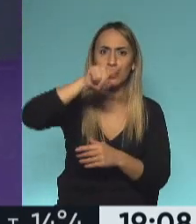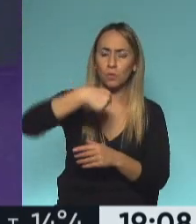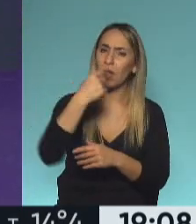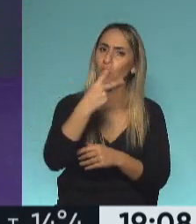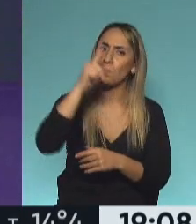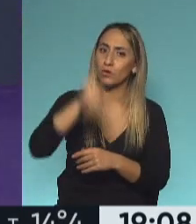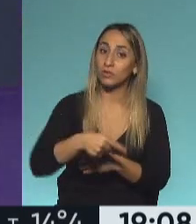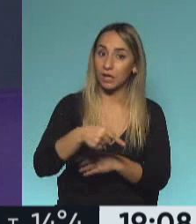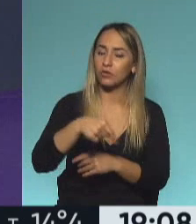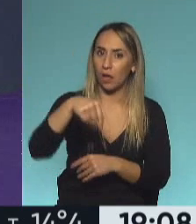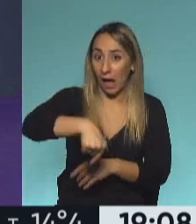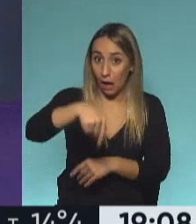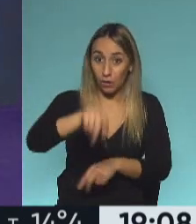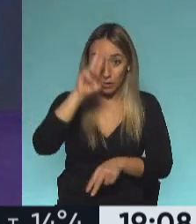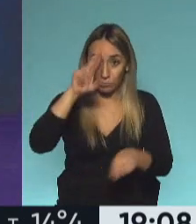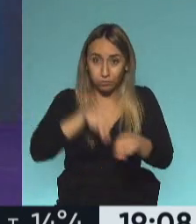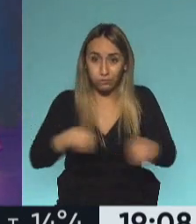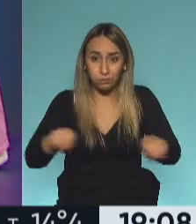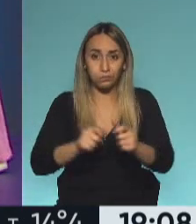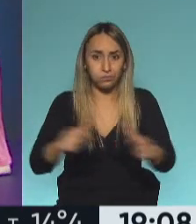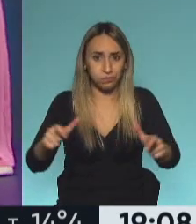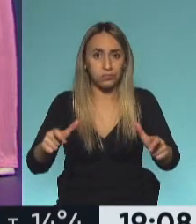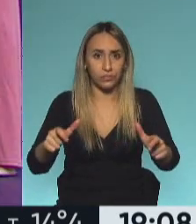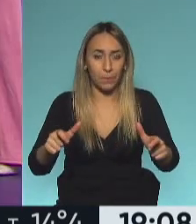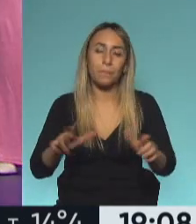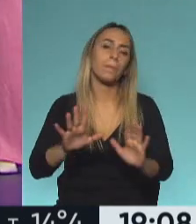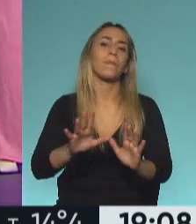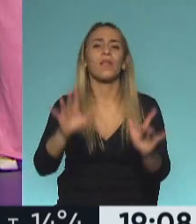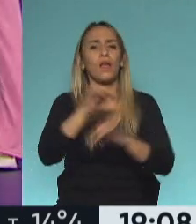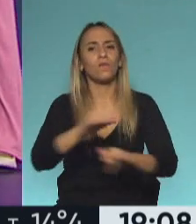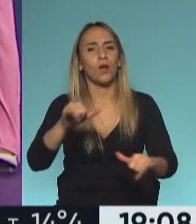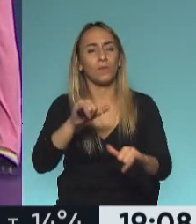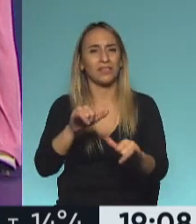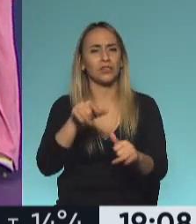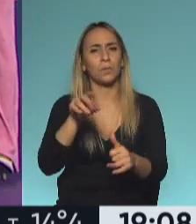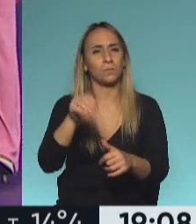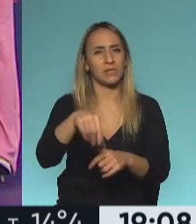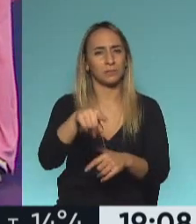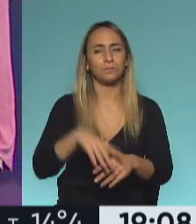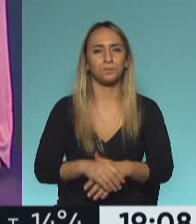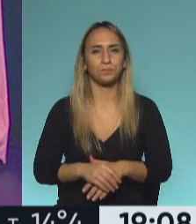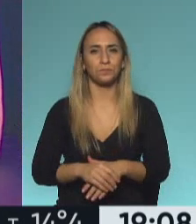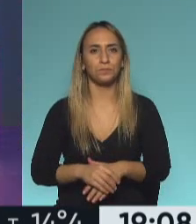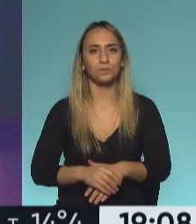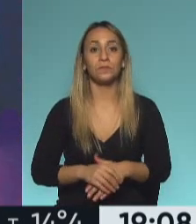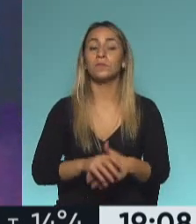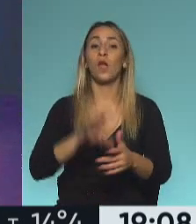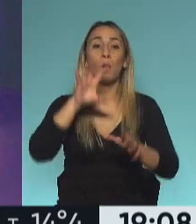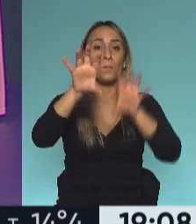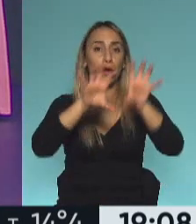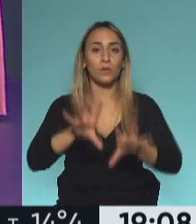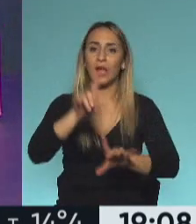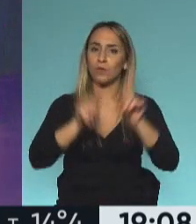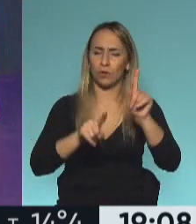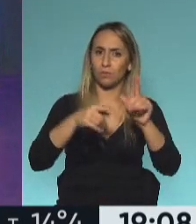76,2 en este momento. Sumamos información con respecto a lo que les venía comentando, esto de las provincias que registran altos